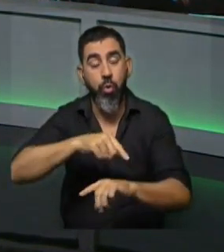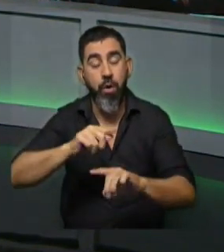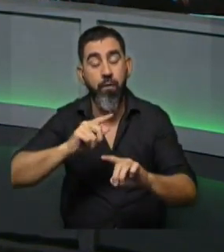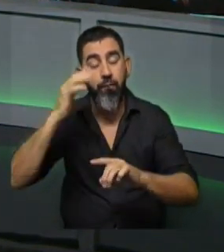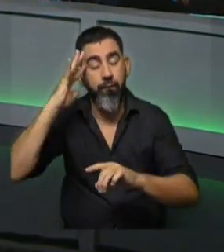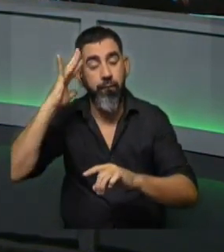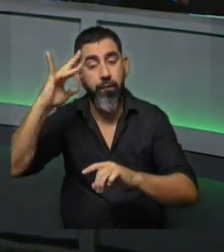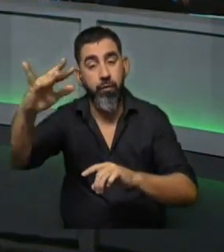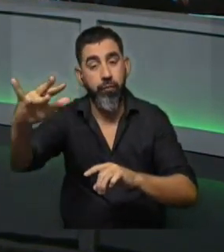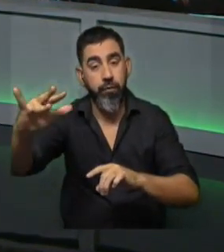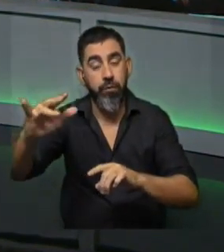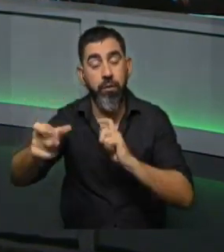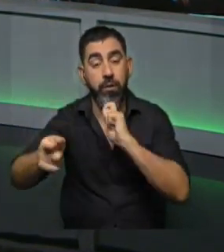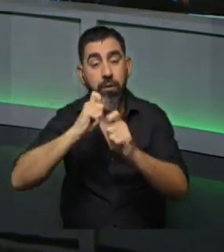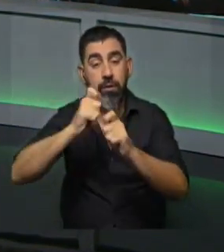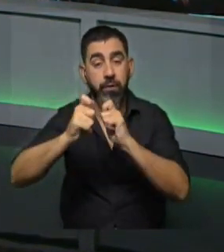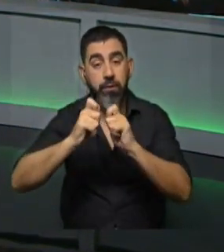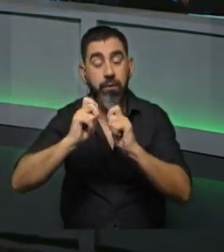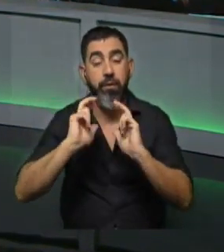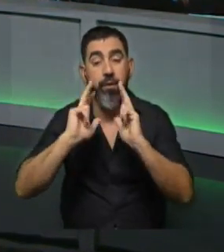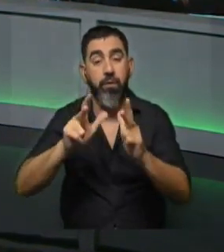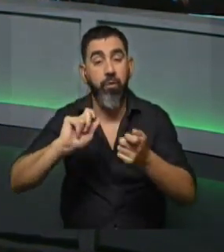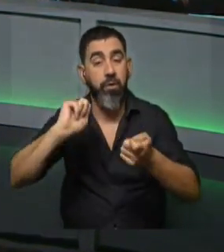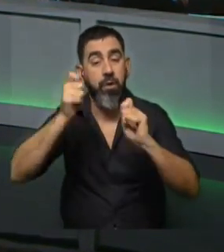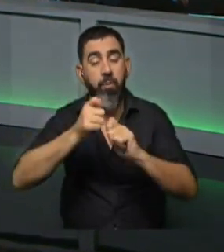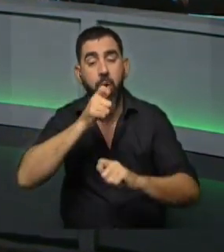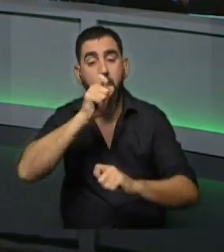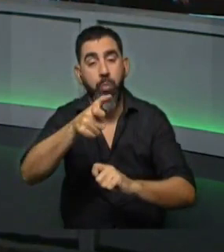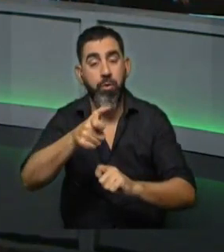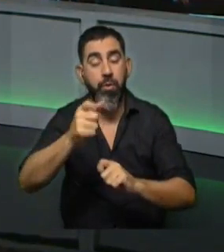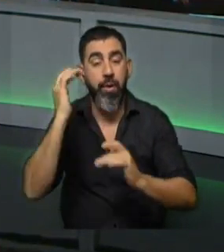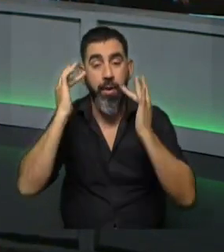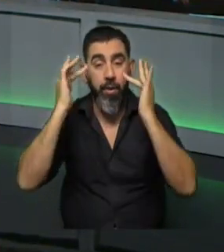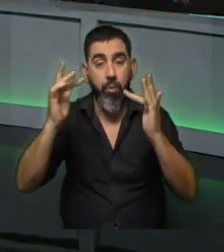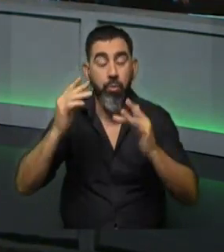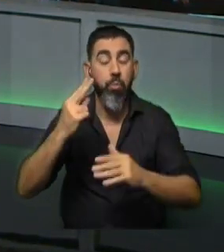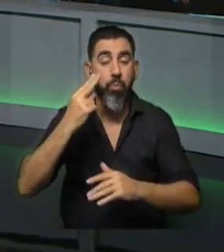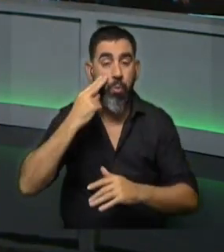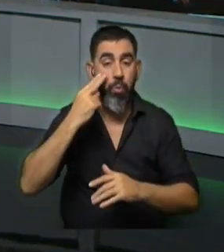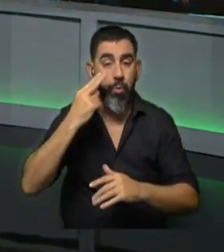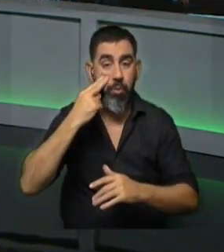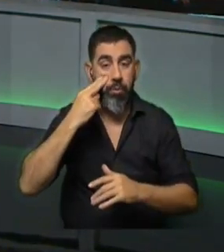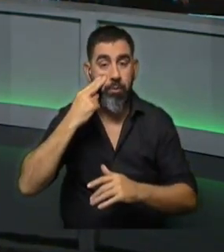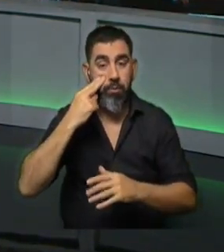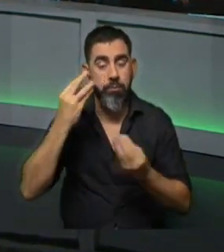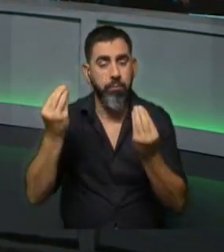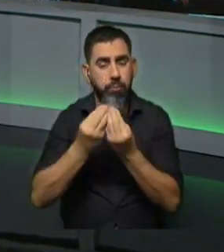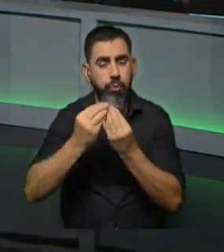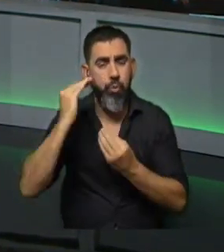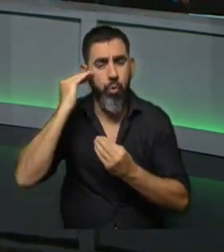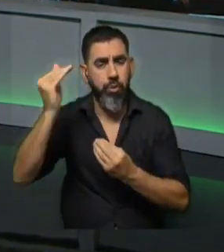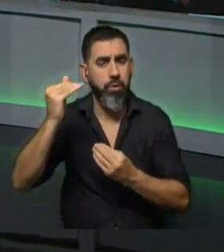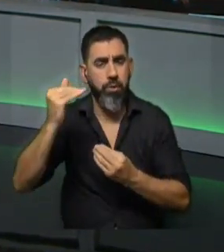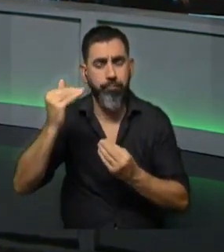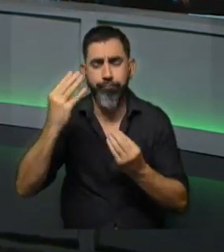filosofía en rueda de prensa el ministro aseguró que el cambio se justifica en que la educación tiene un problema y en que muchos docentes